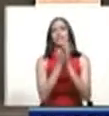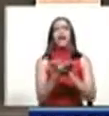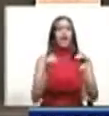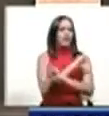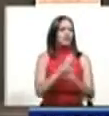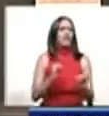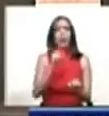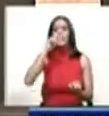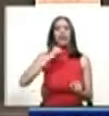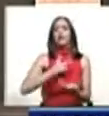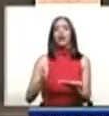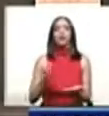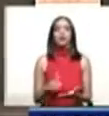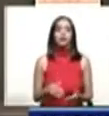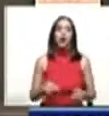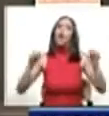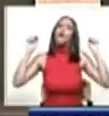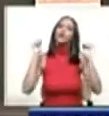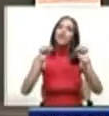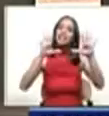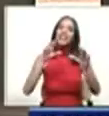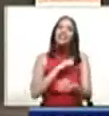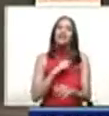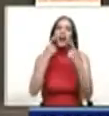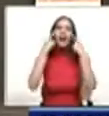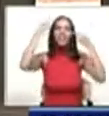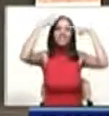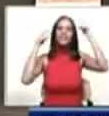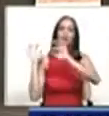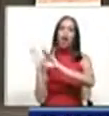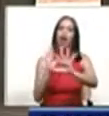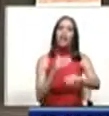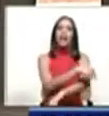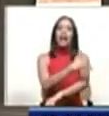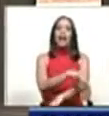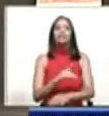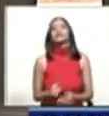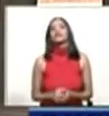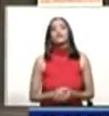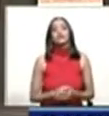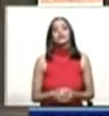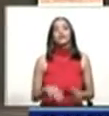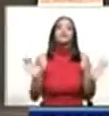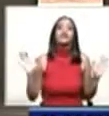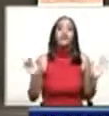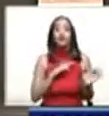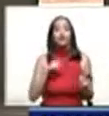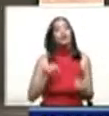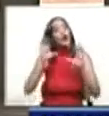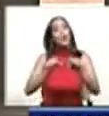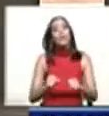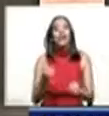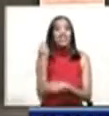Nicolás, no, el 10 de enero usted va a ver al chavismo en la calle, ¿oyó? Ustedes se asustaron cuando Mango entró a la Asamblea Nacional. Imagínense ese